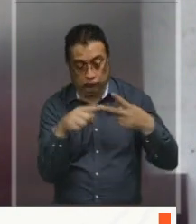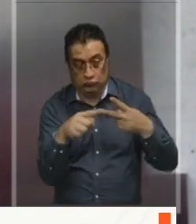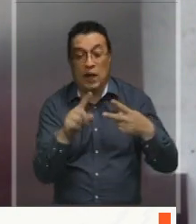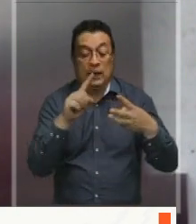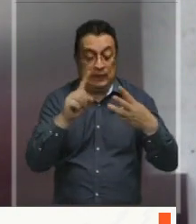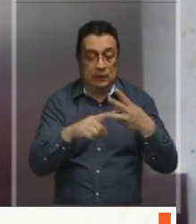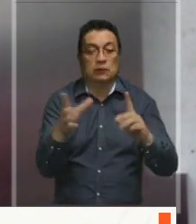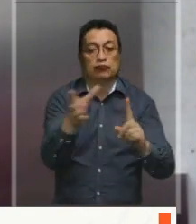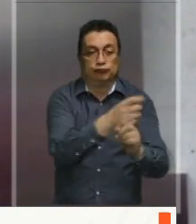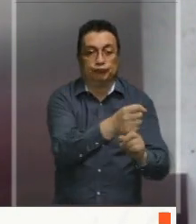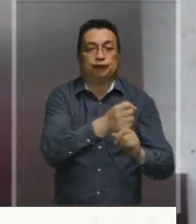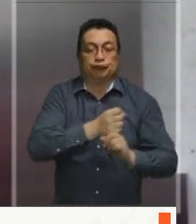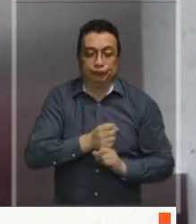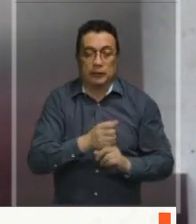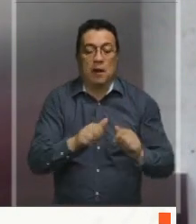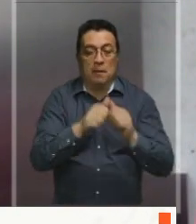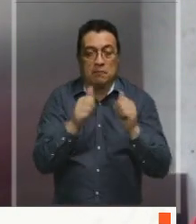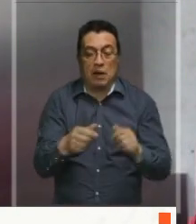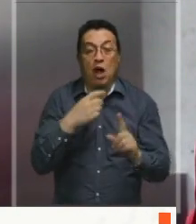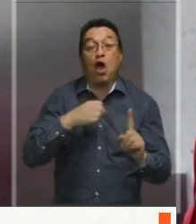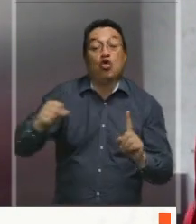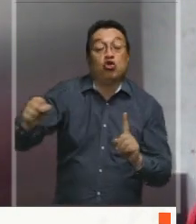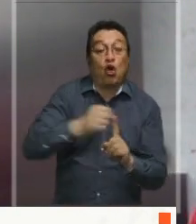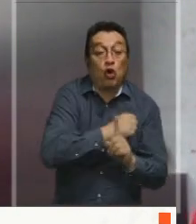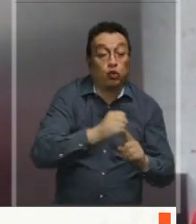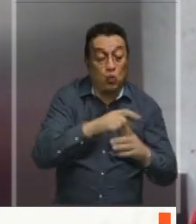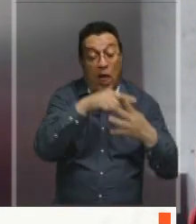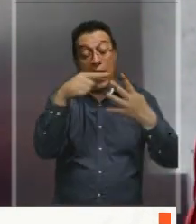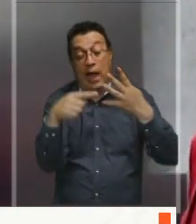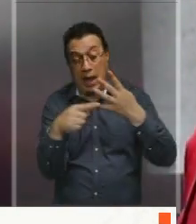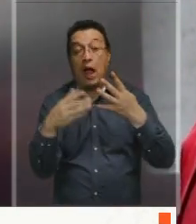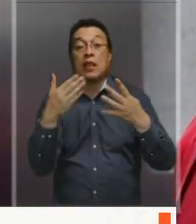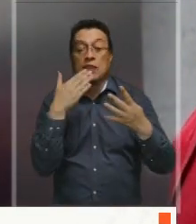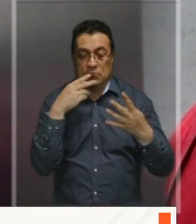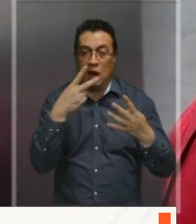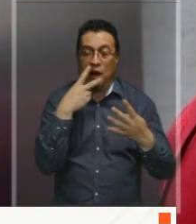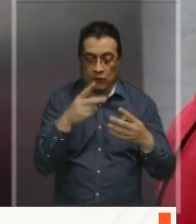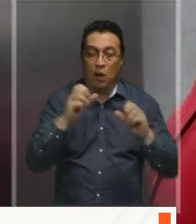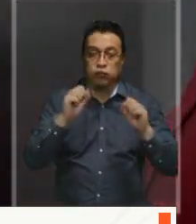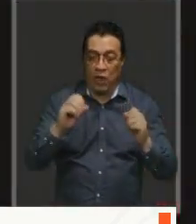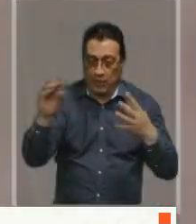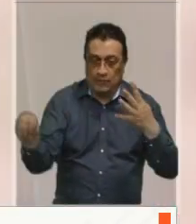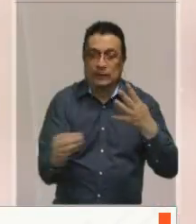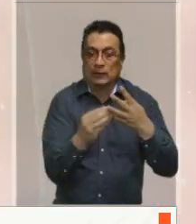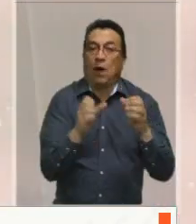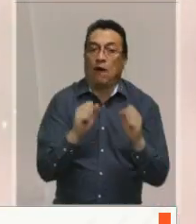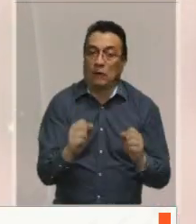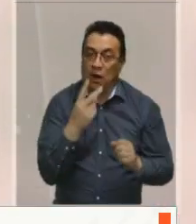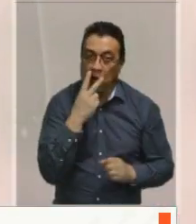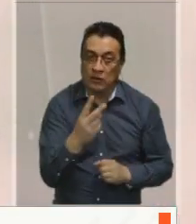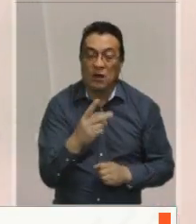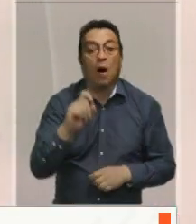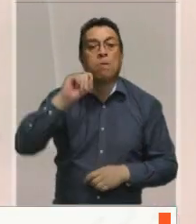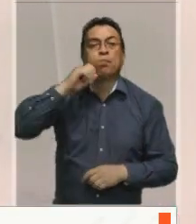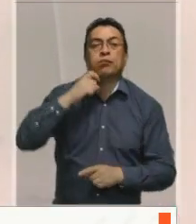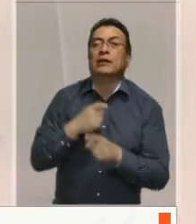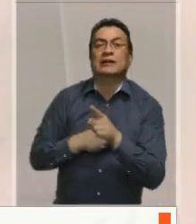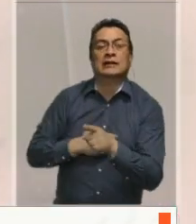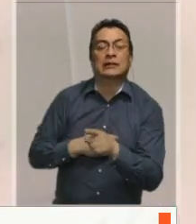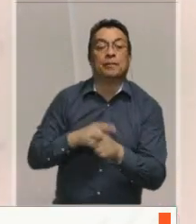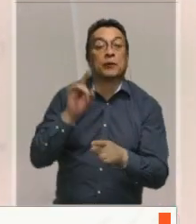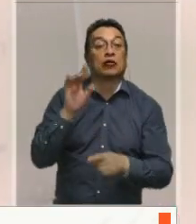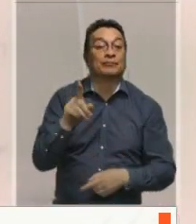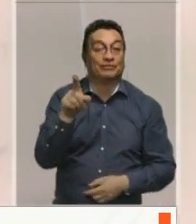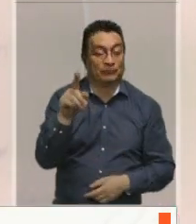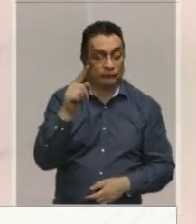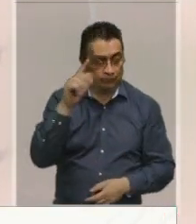delito de secuestro. En cuanto al delito de tortura, vamos a esperar un poco la resultado de estas pericias para efectos si podemos configurar este ilícito. ¿Quién es este hombre? Solo para que se haga